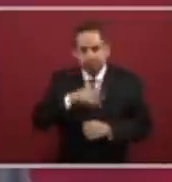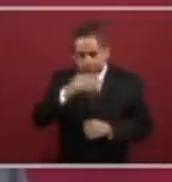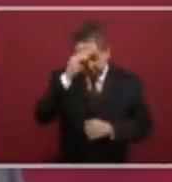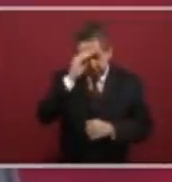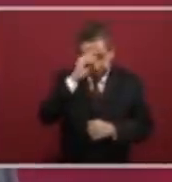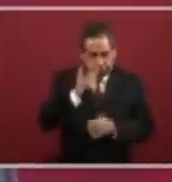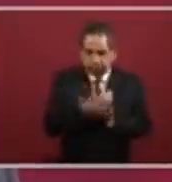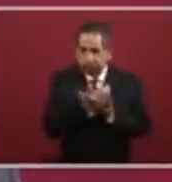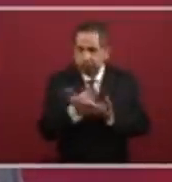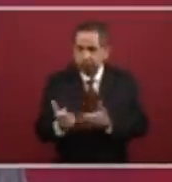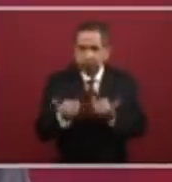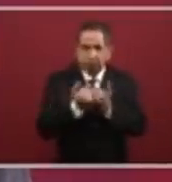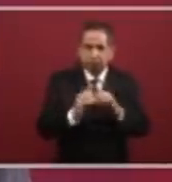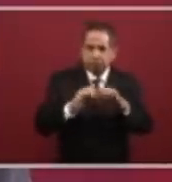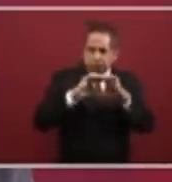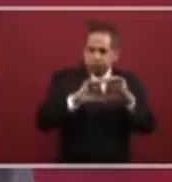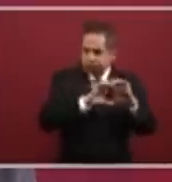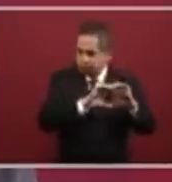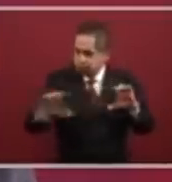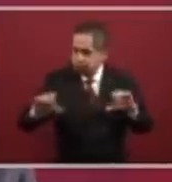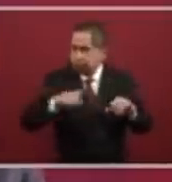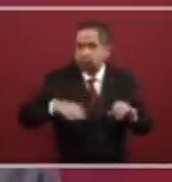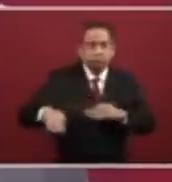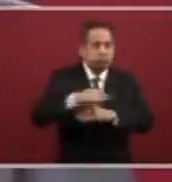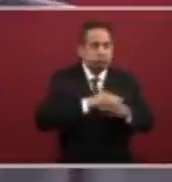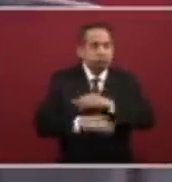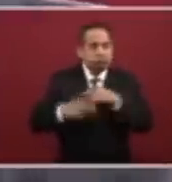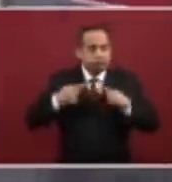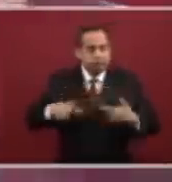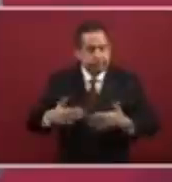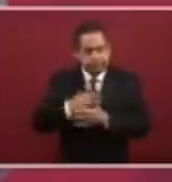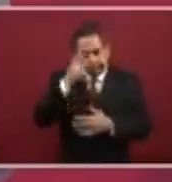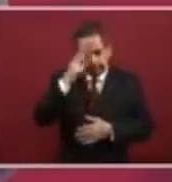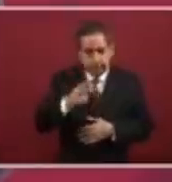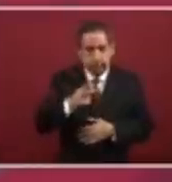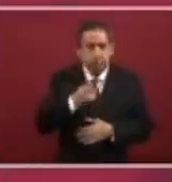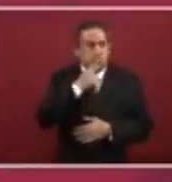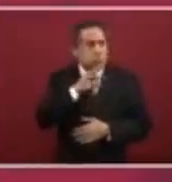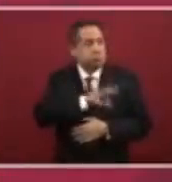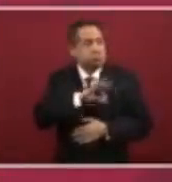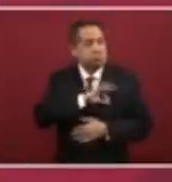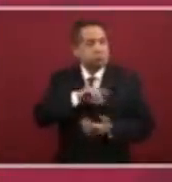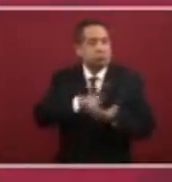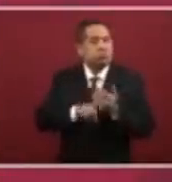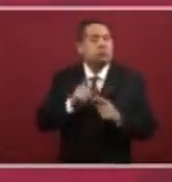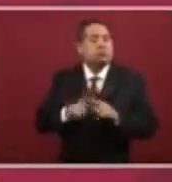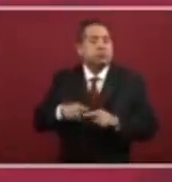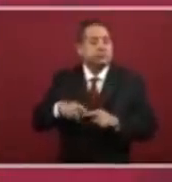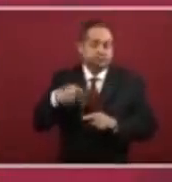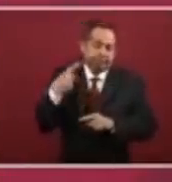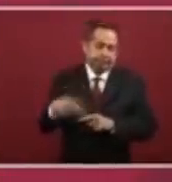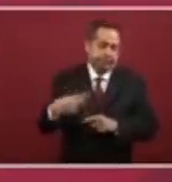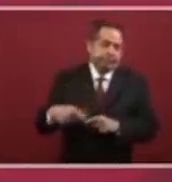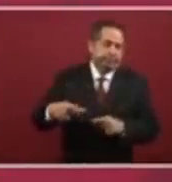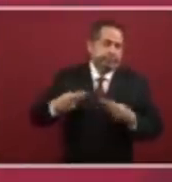los trabajadores mexicanos y que la utilidad sea para la nación. Y